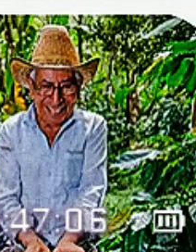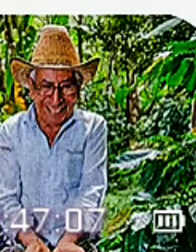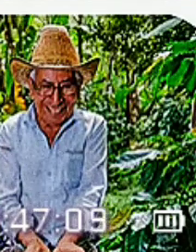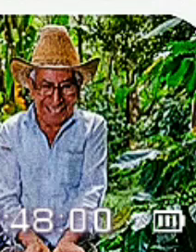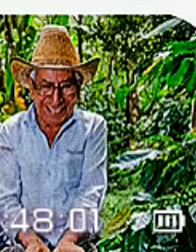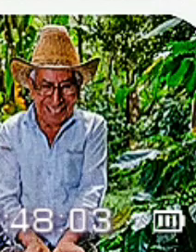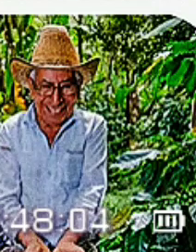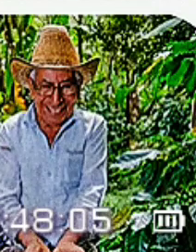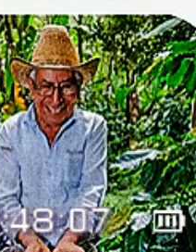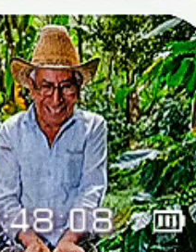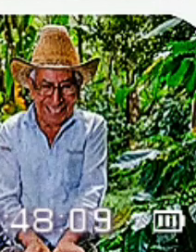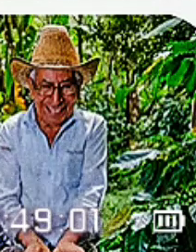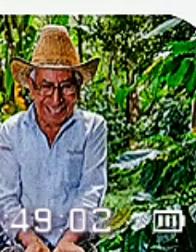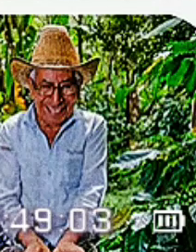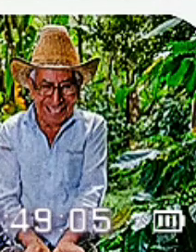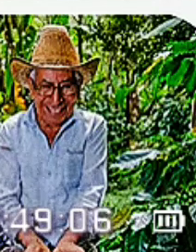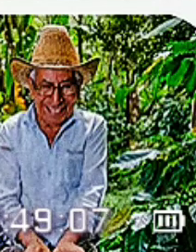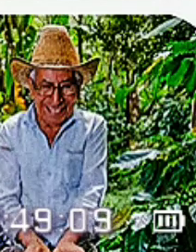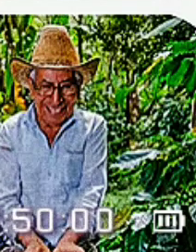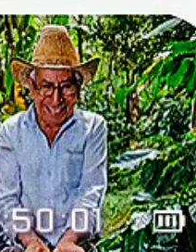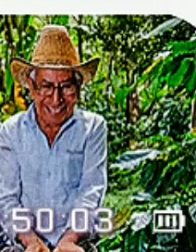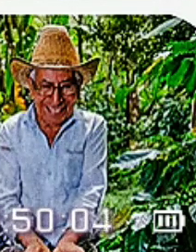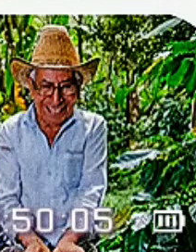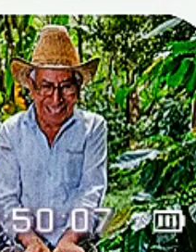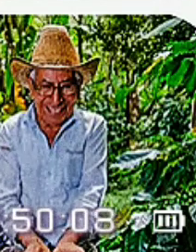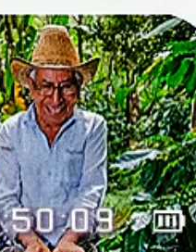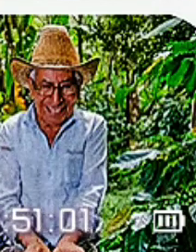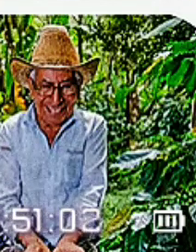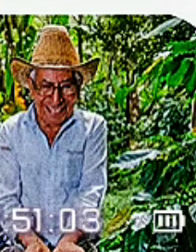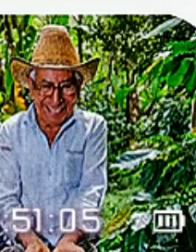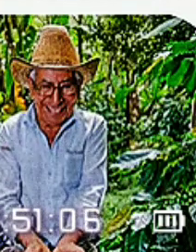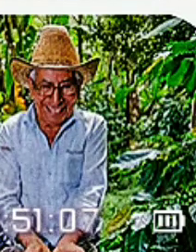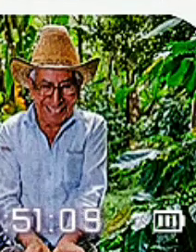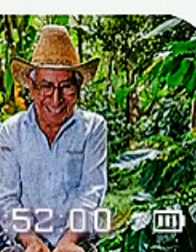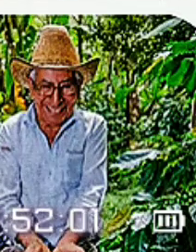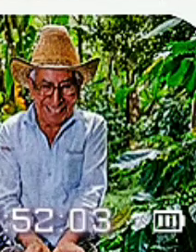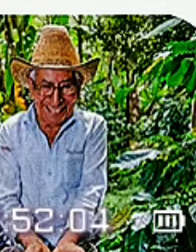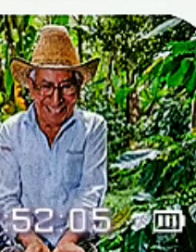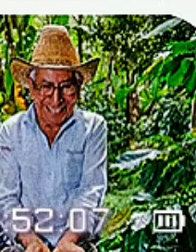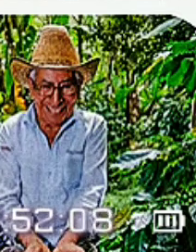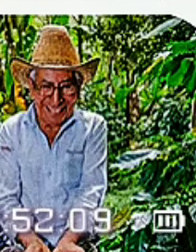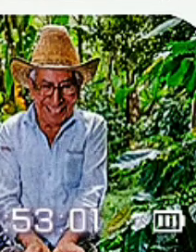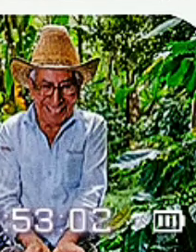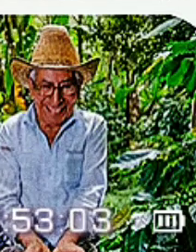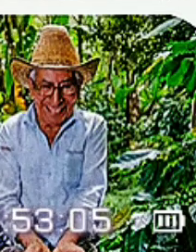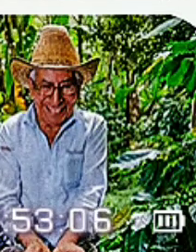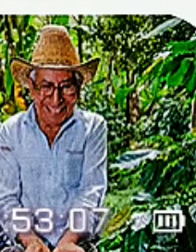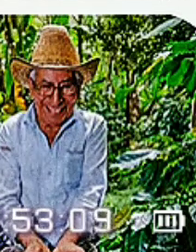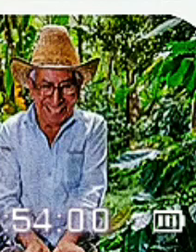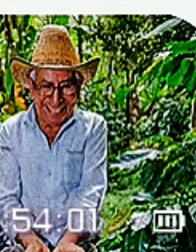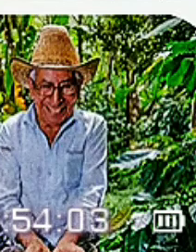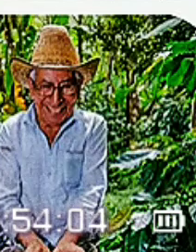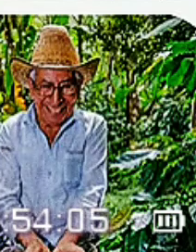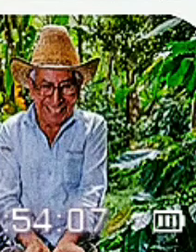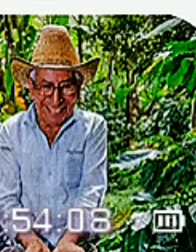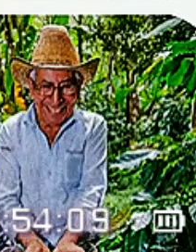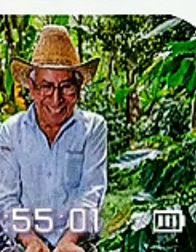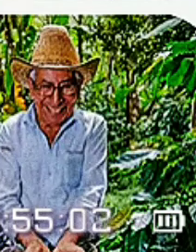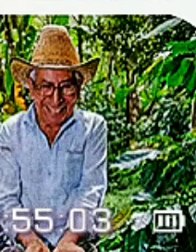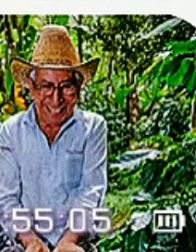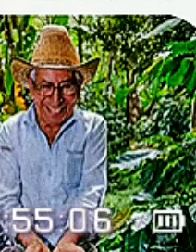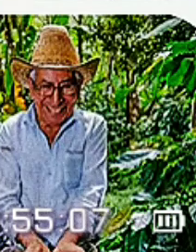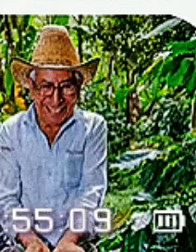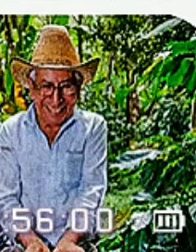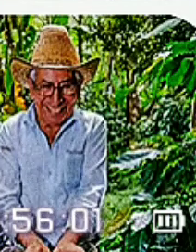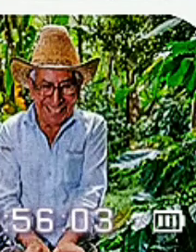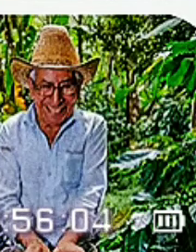trabajar en una reestructura de la administración pública, donde lo que se busca es una organización más eficiente, es decir, dadas las metas que